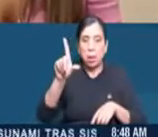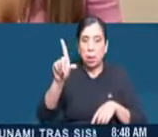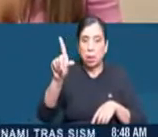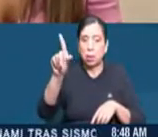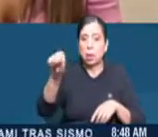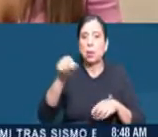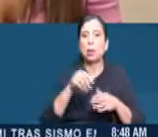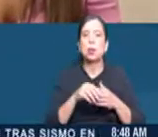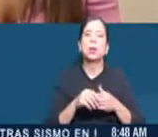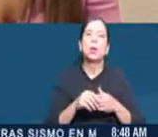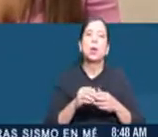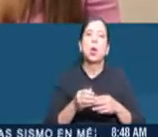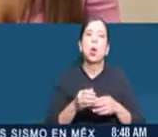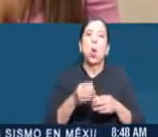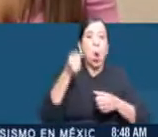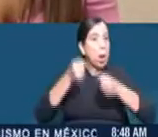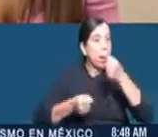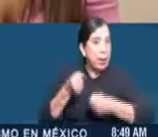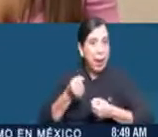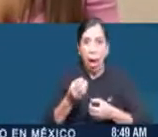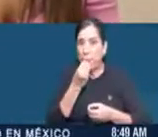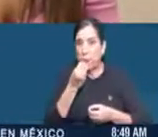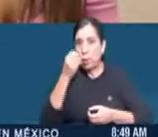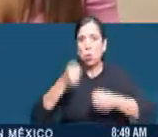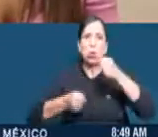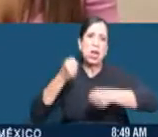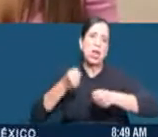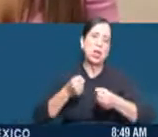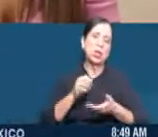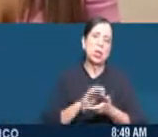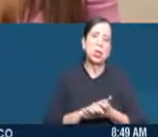con leche, con insumos,